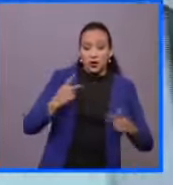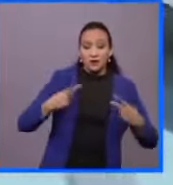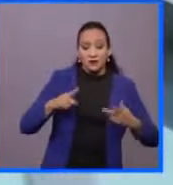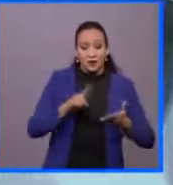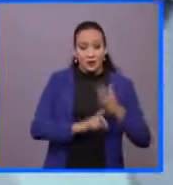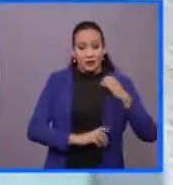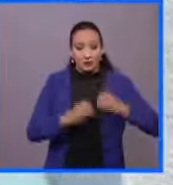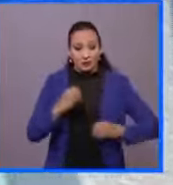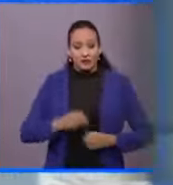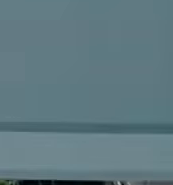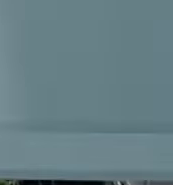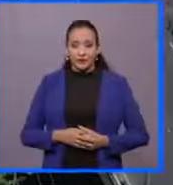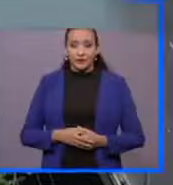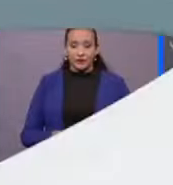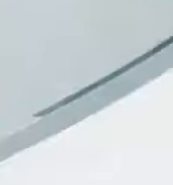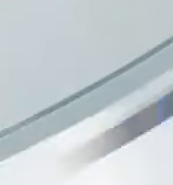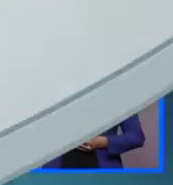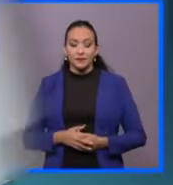Judicial.